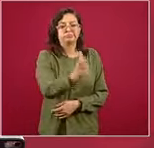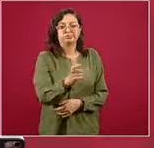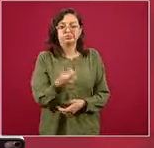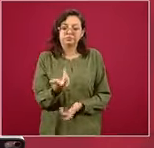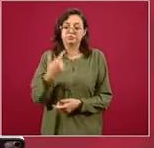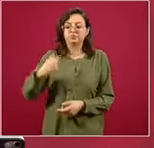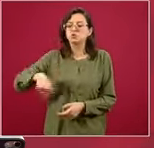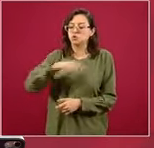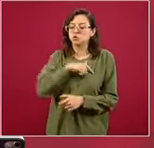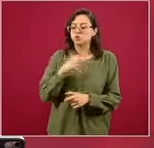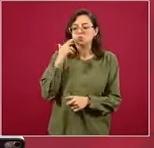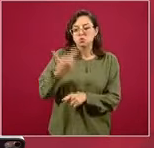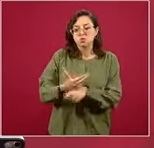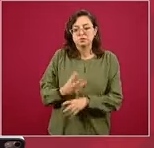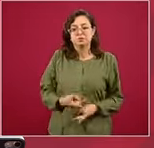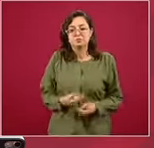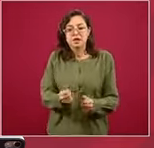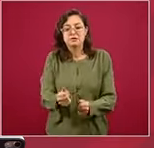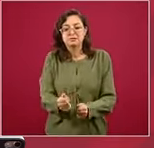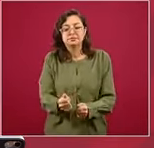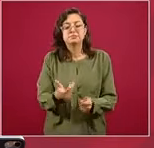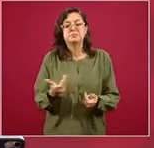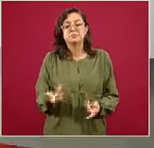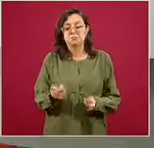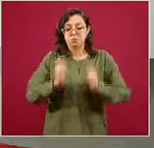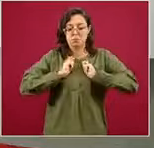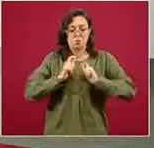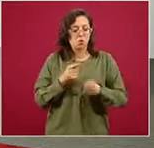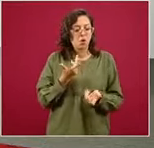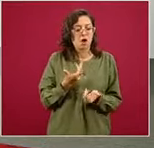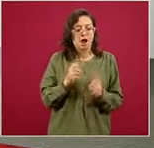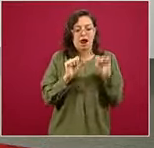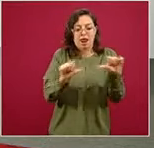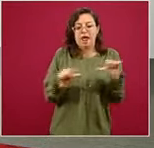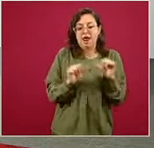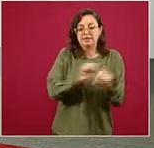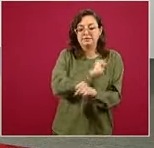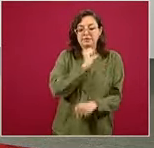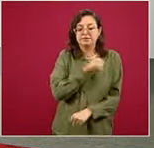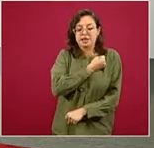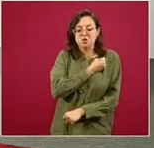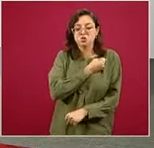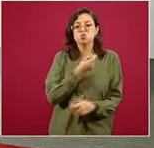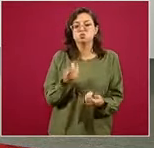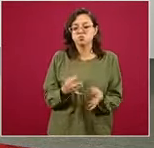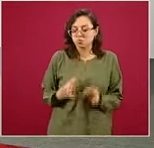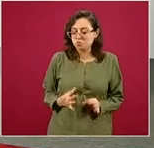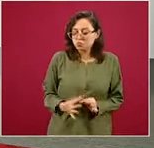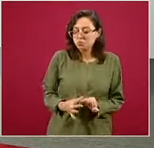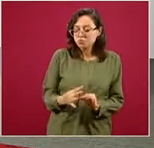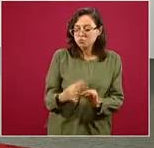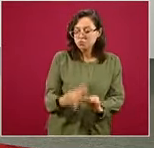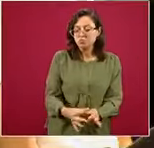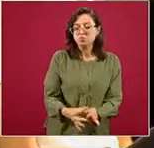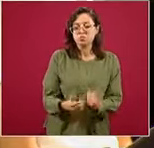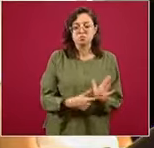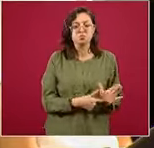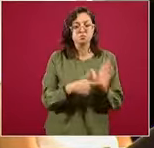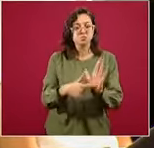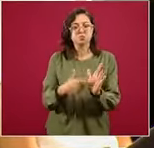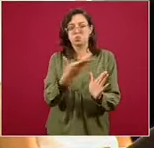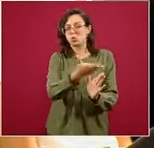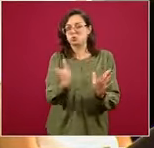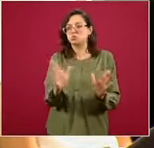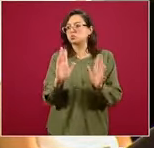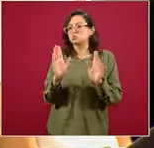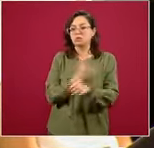público destinado a nuestras áreas de competencia de manera eficiente, de manera proba y en